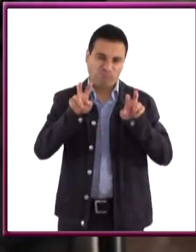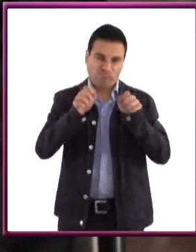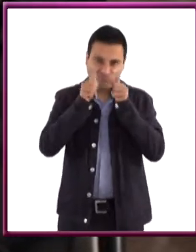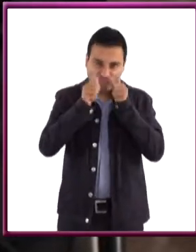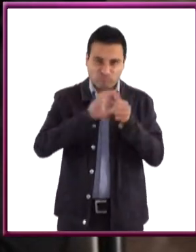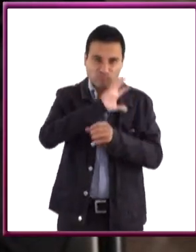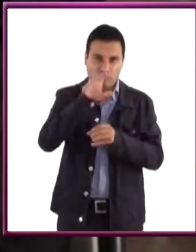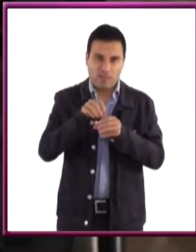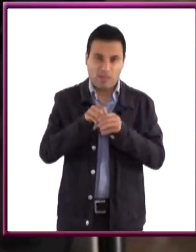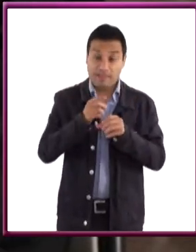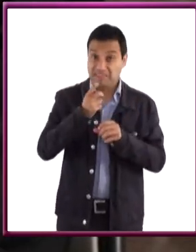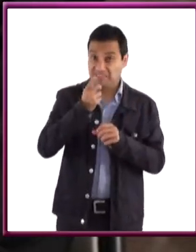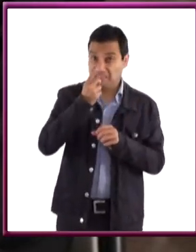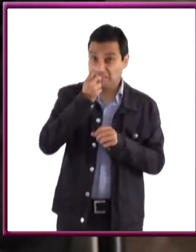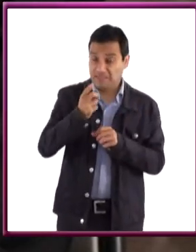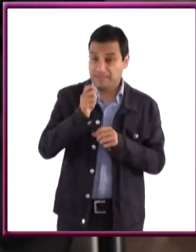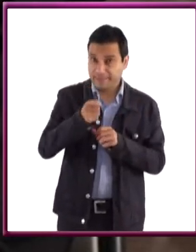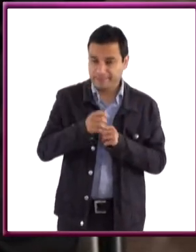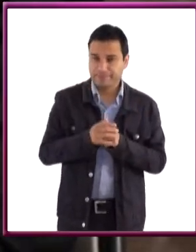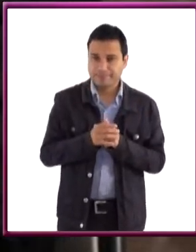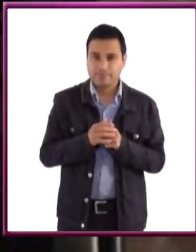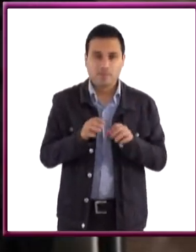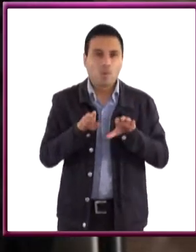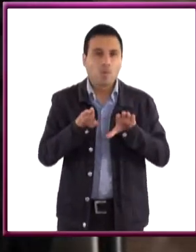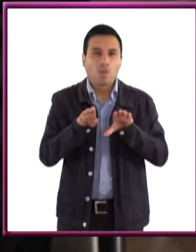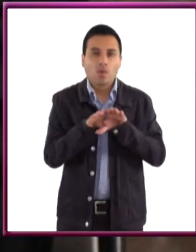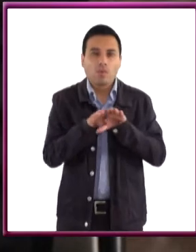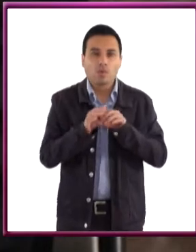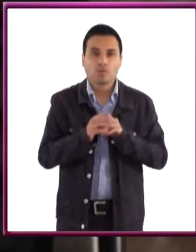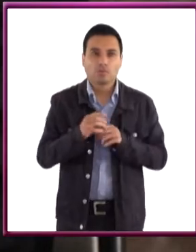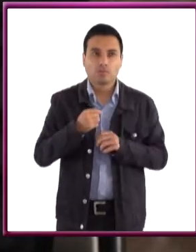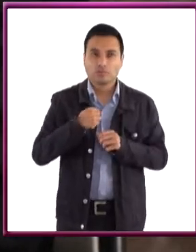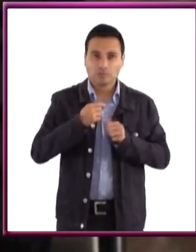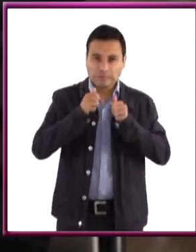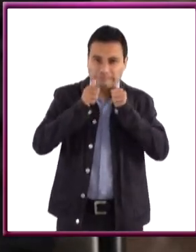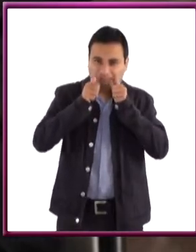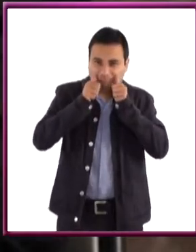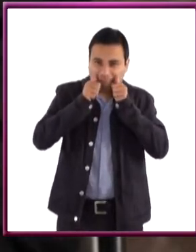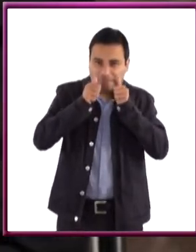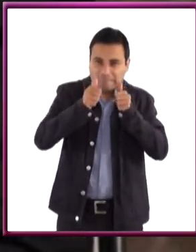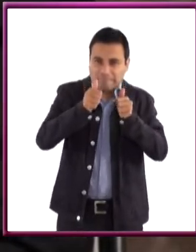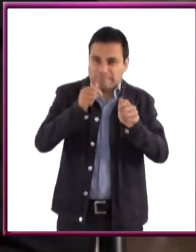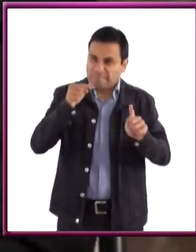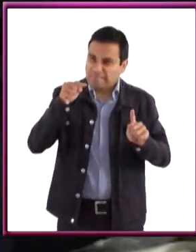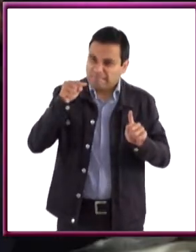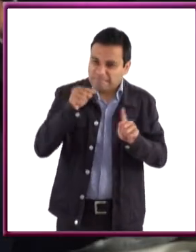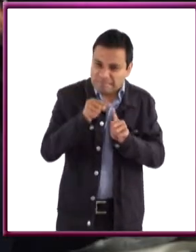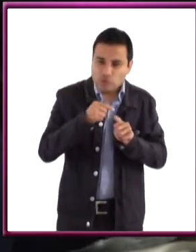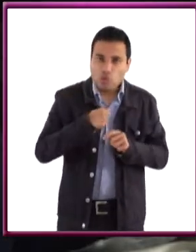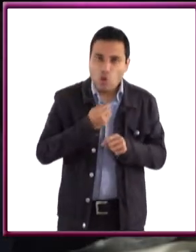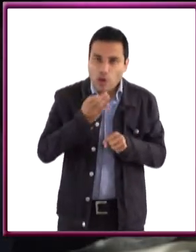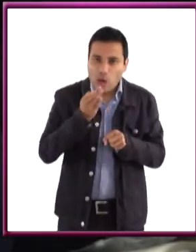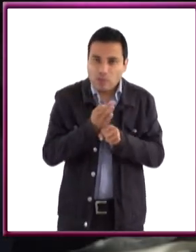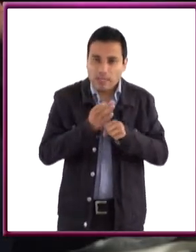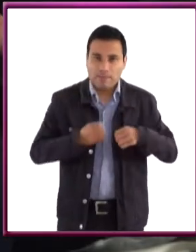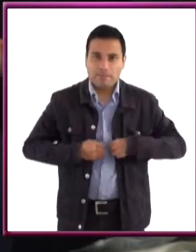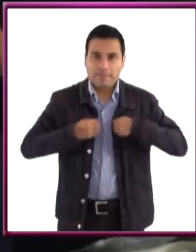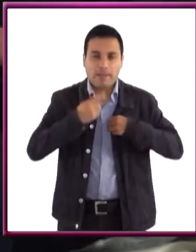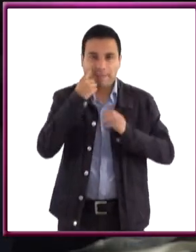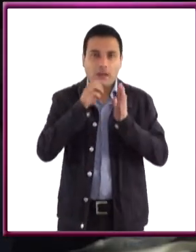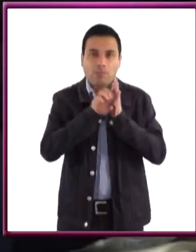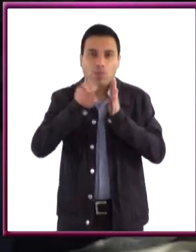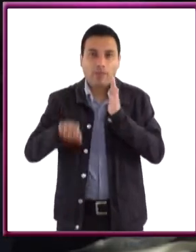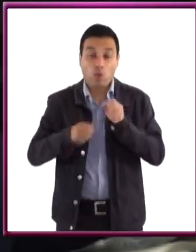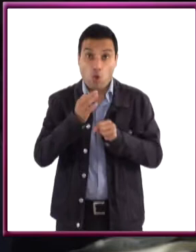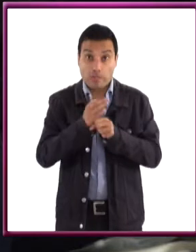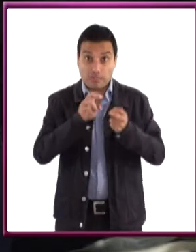atención plena, define atención plena como dirigir nuestra atención a la experiencia que estés viviendo, sea la que sea. Por ejemplo, tú y yo ahorita,